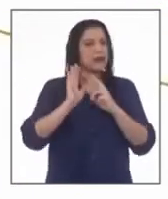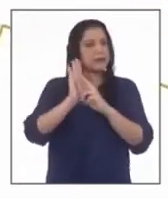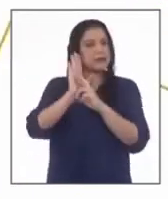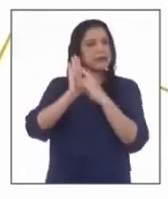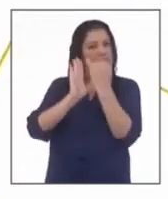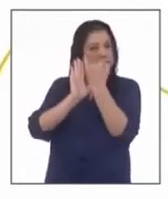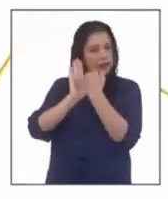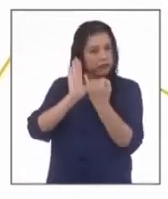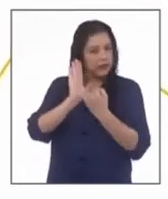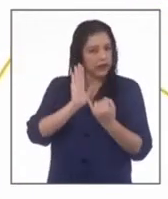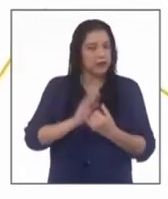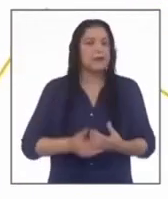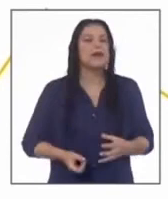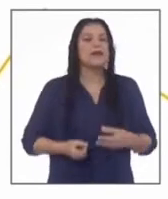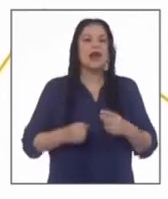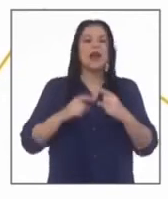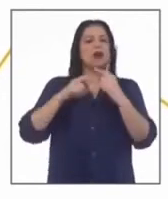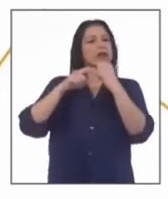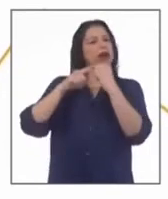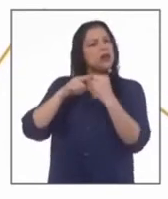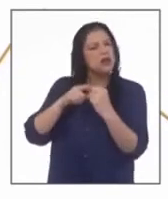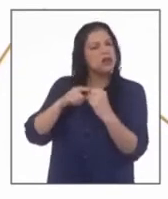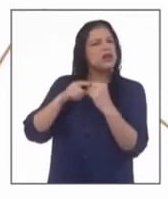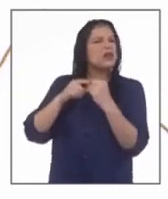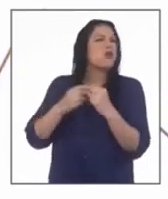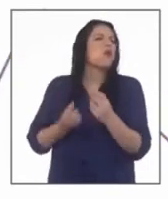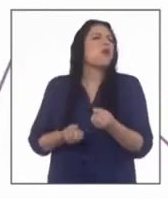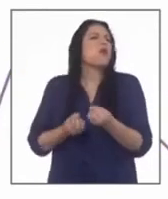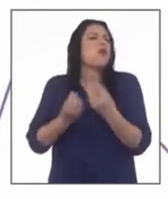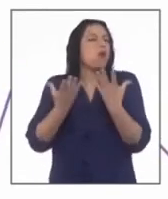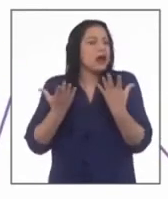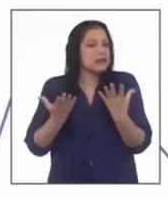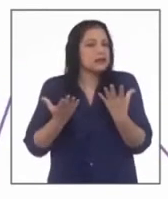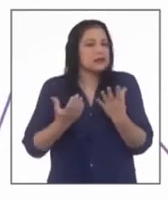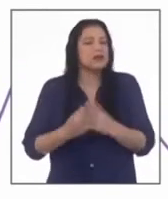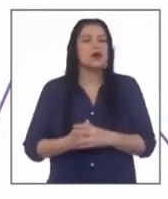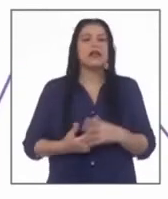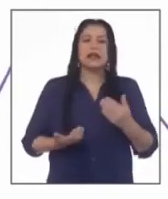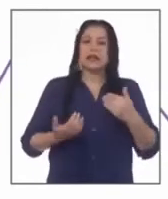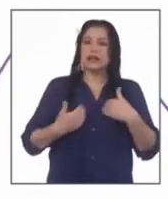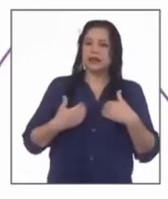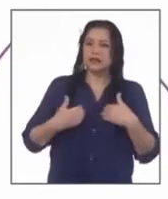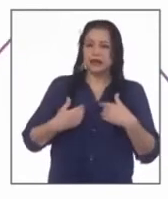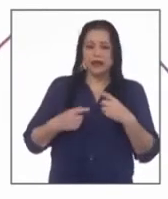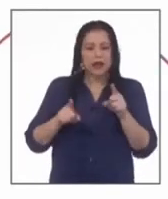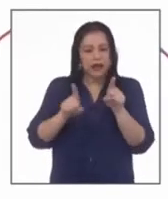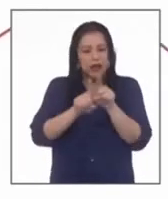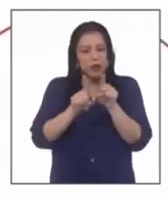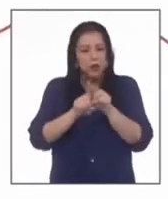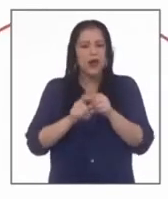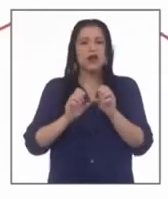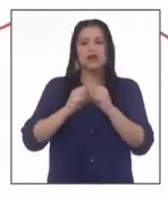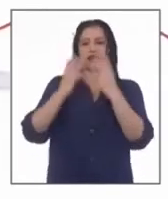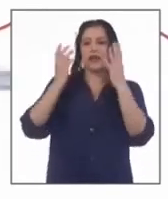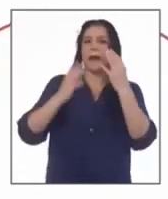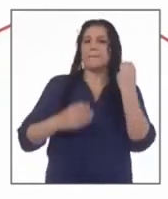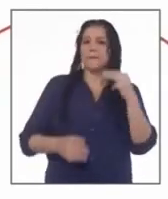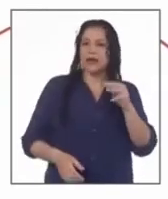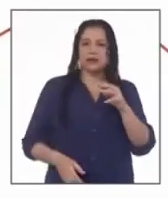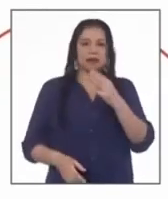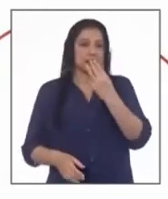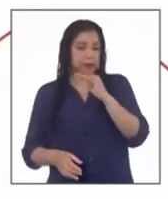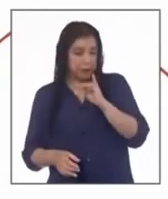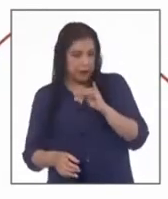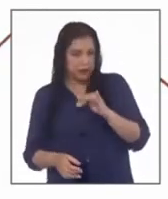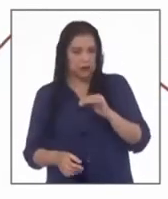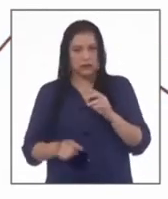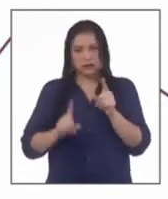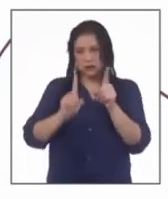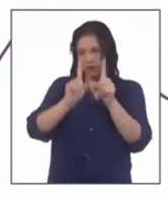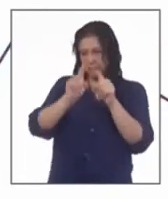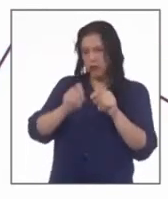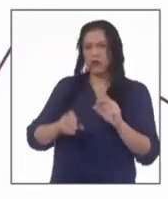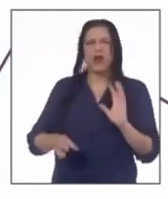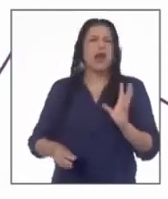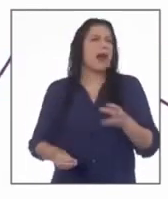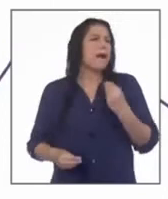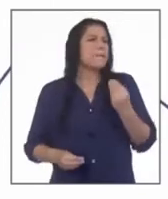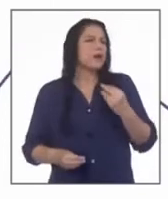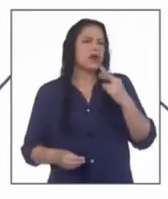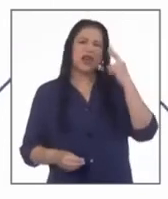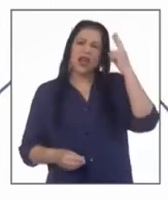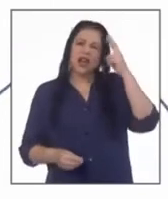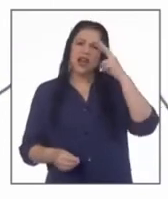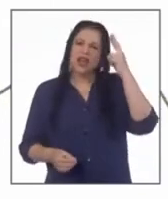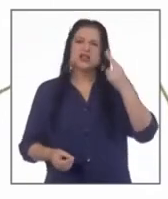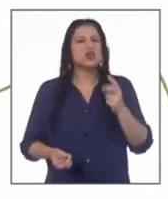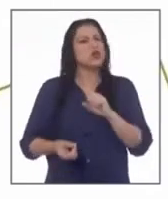Representa gráficamente la oscilación de los valores de saturación de oxígeno que tienen en común los días martes y miércoles. Y se pregunta, ¿por qué razón